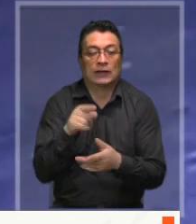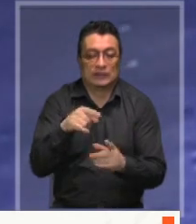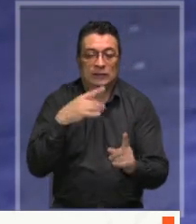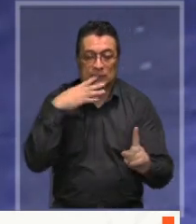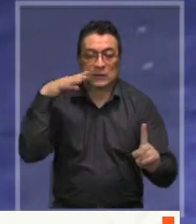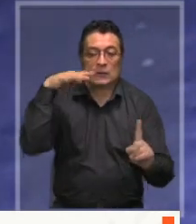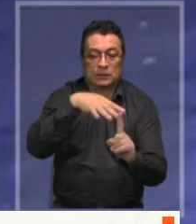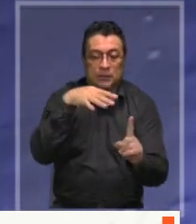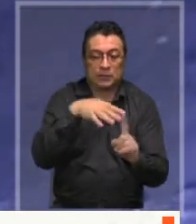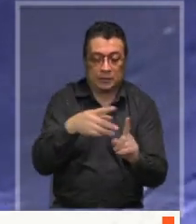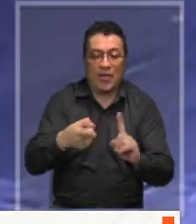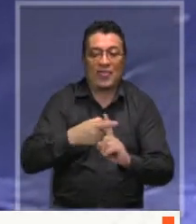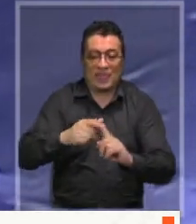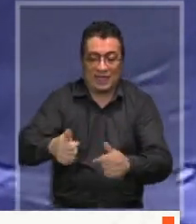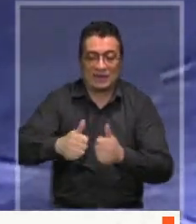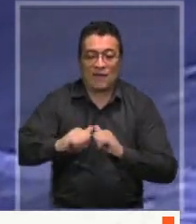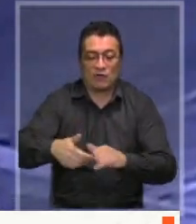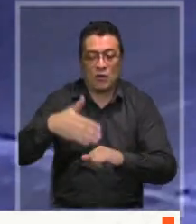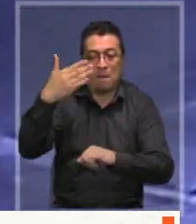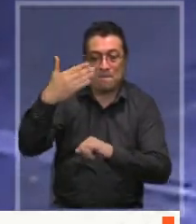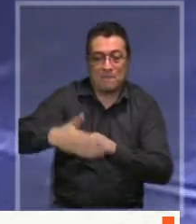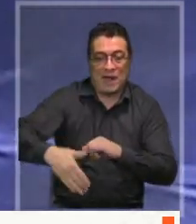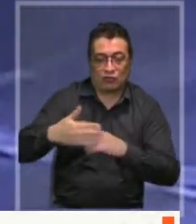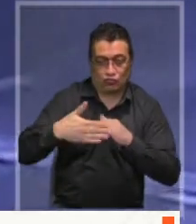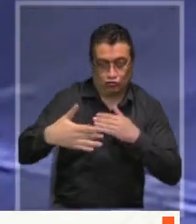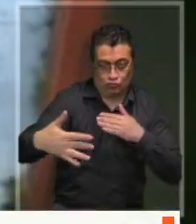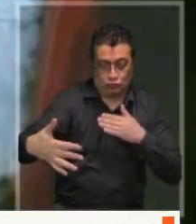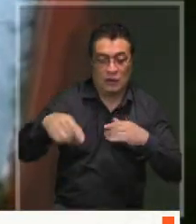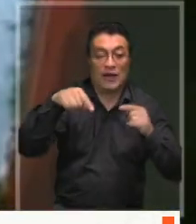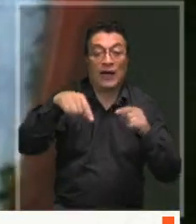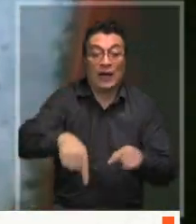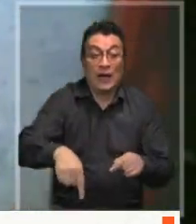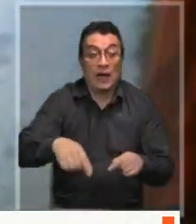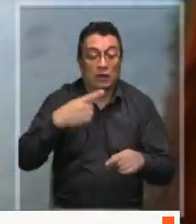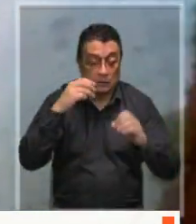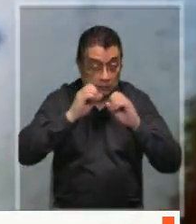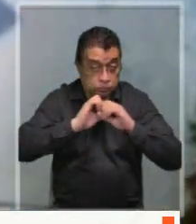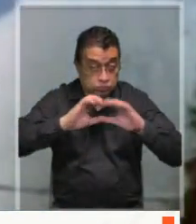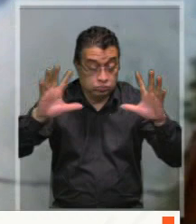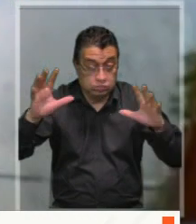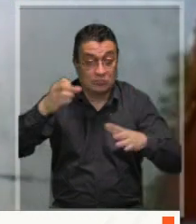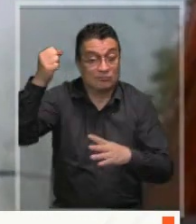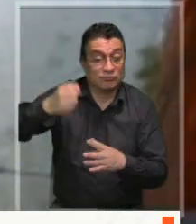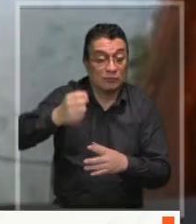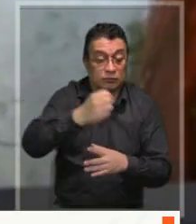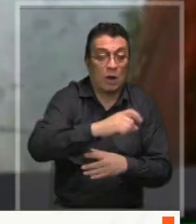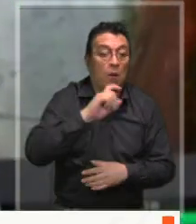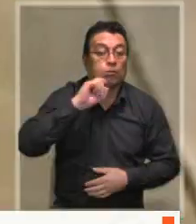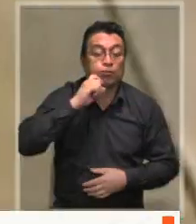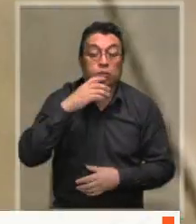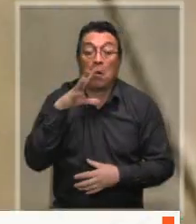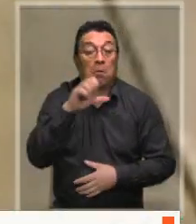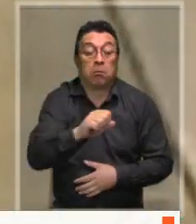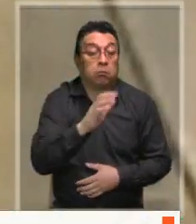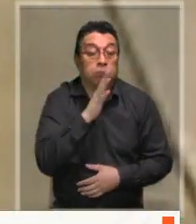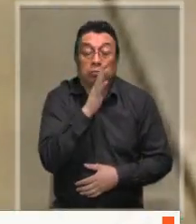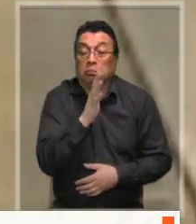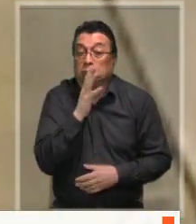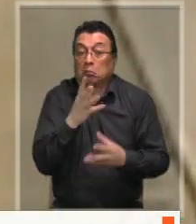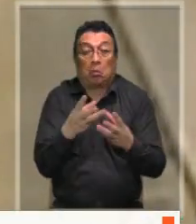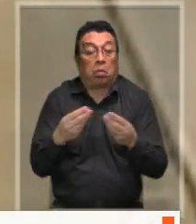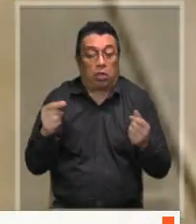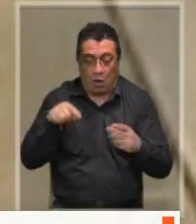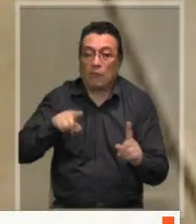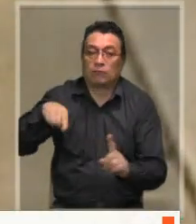los desafíos a mediano plazo. El foco está en investigar y esclarecer los homicidios con autores desconocidos, mejorar la